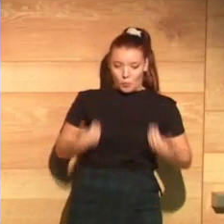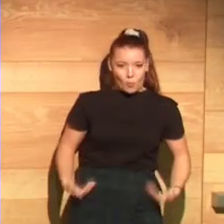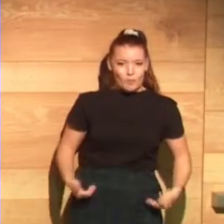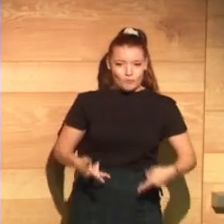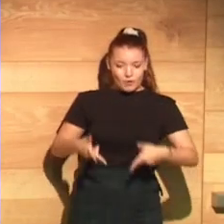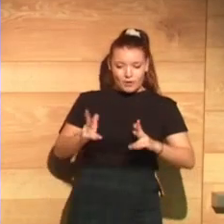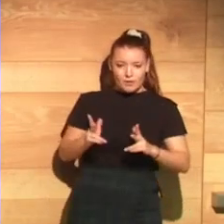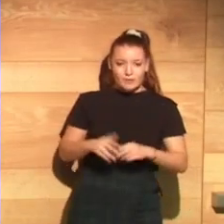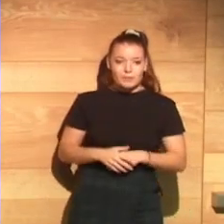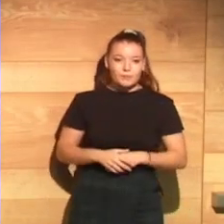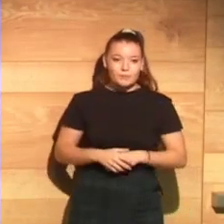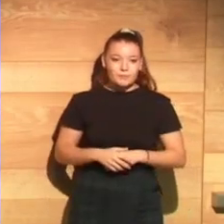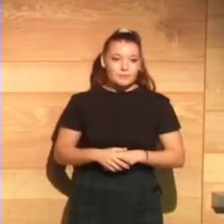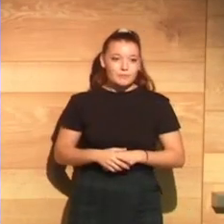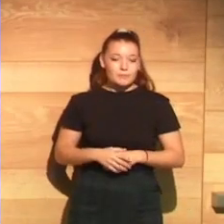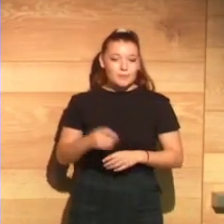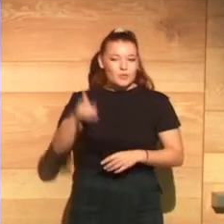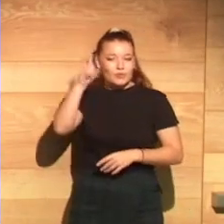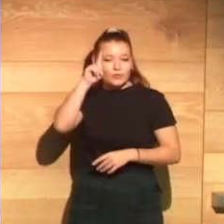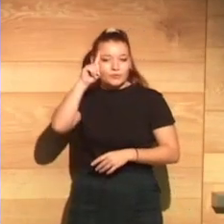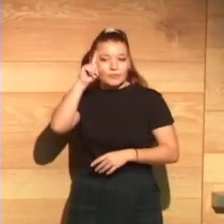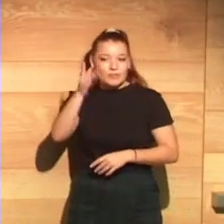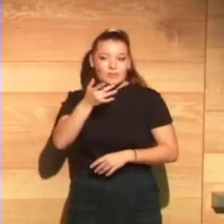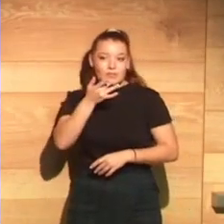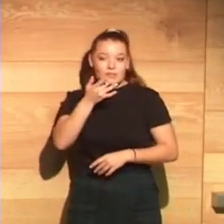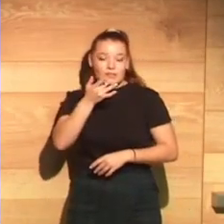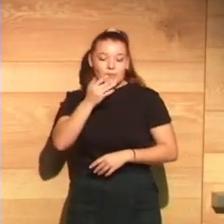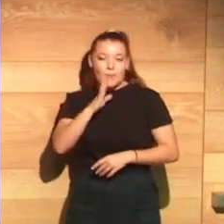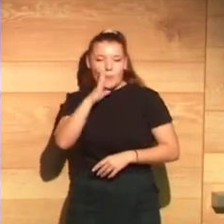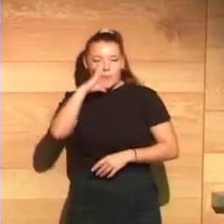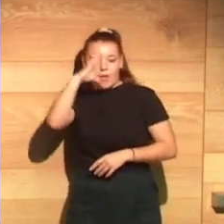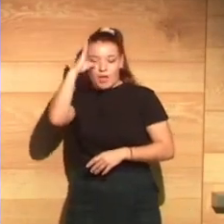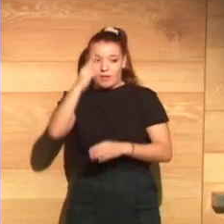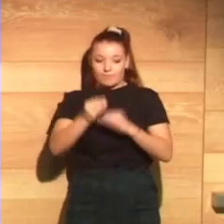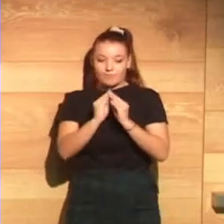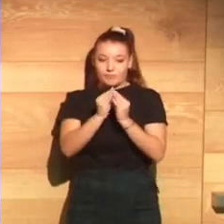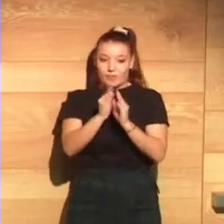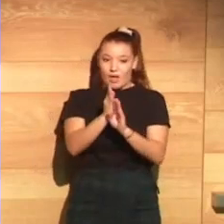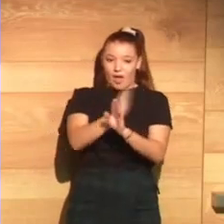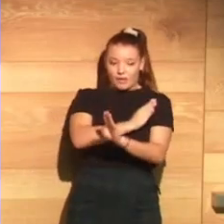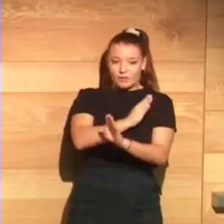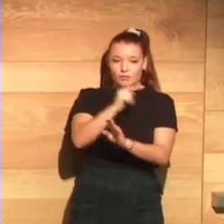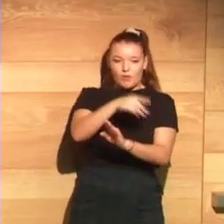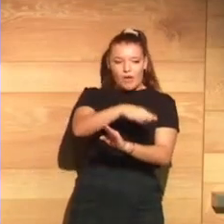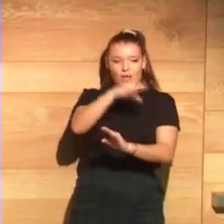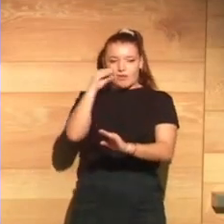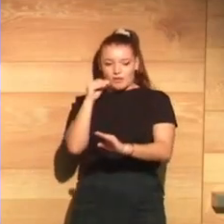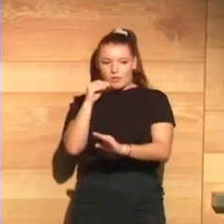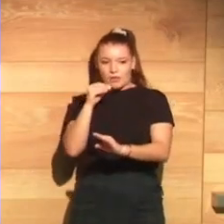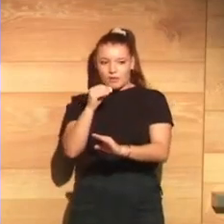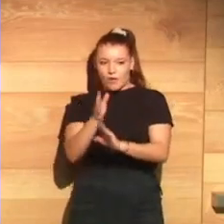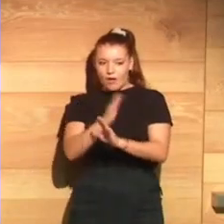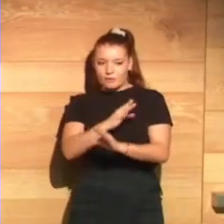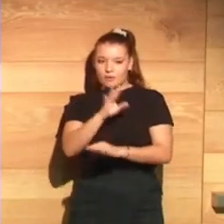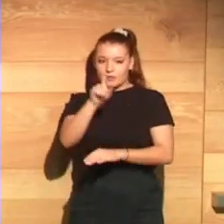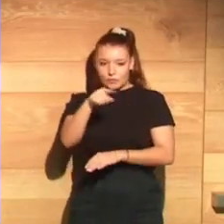su cuerpo. Y claro, no sé si también el haber hecho Placer antes te ha ayudado también a entender esa parte